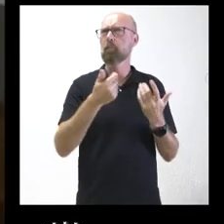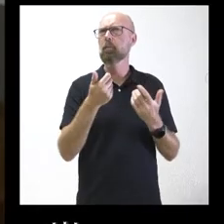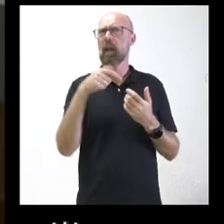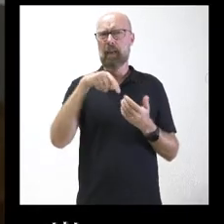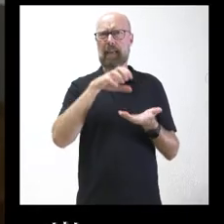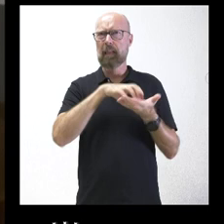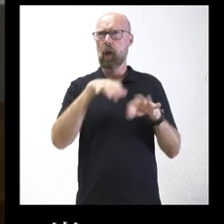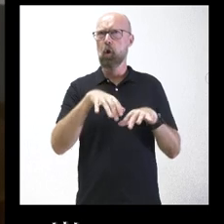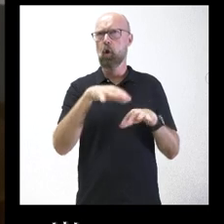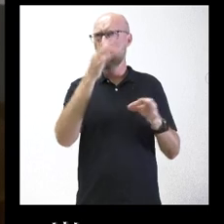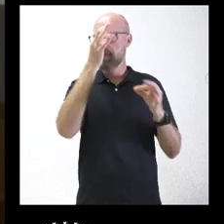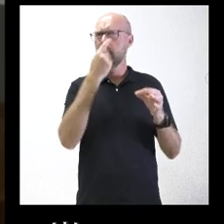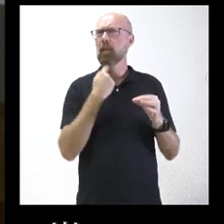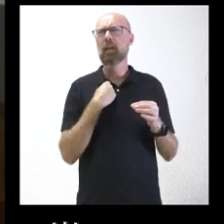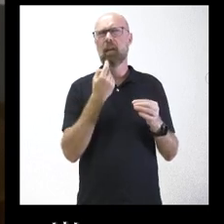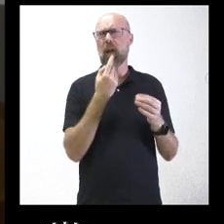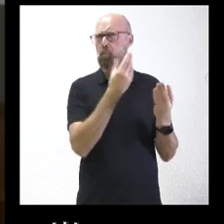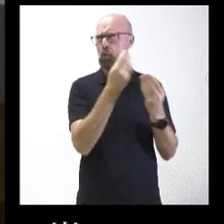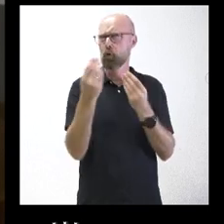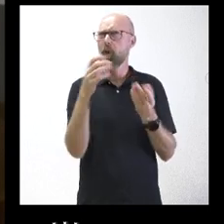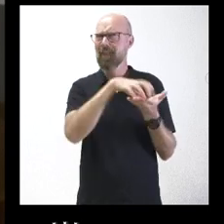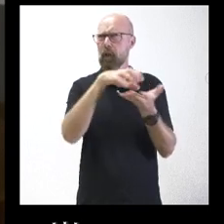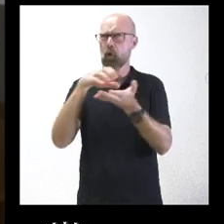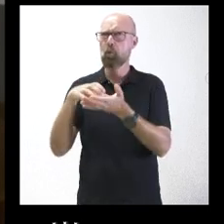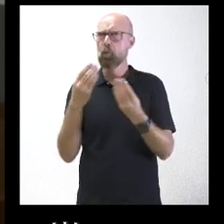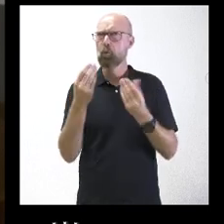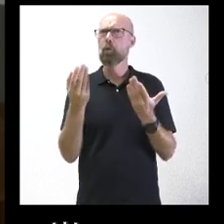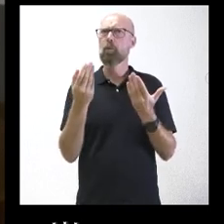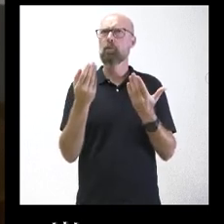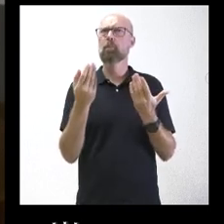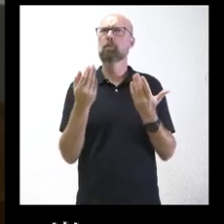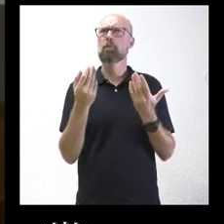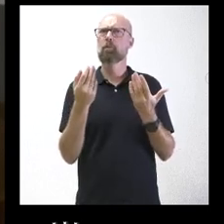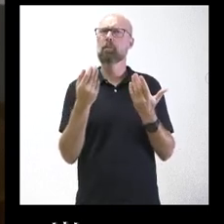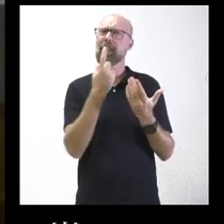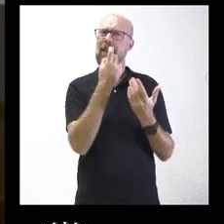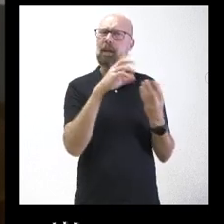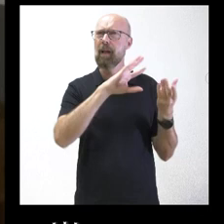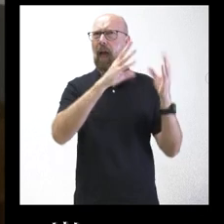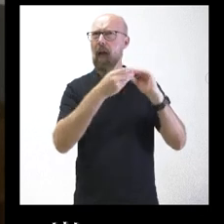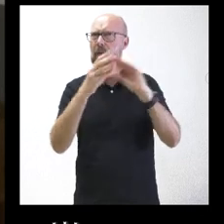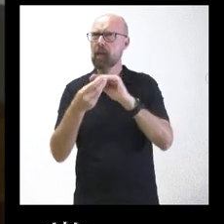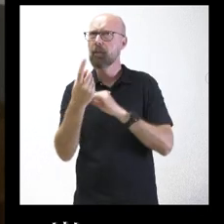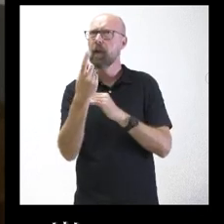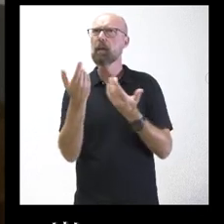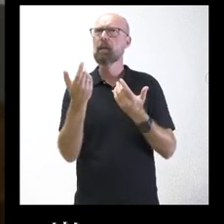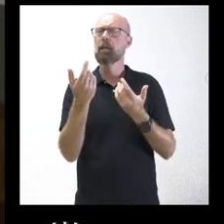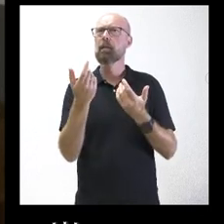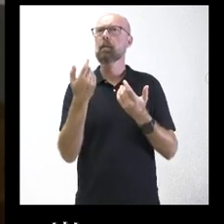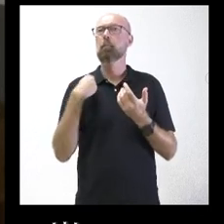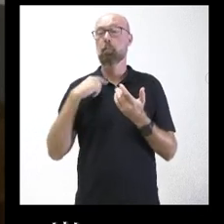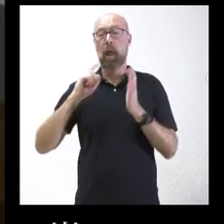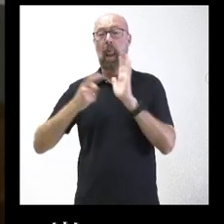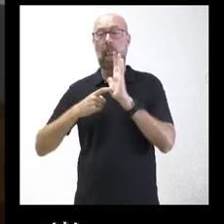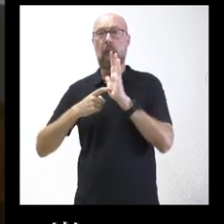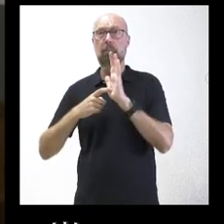por las cifras que ha dado son muchos o si aquí hay muchos centros que estarían en principio sobre los que directamente cuando se apruebe esta ley